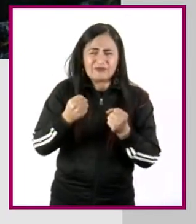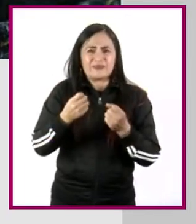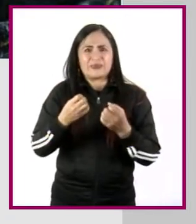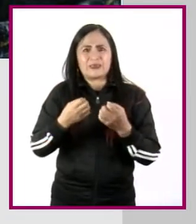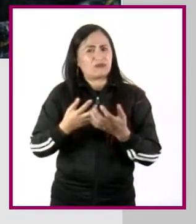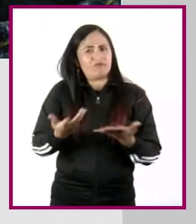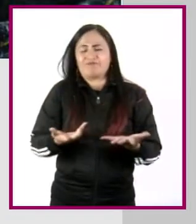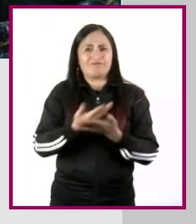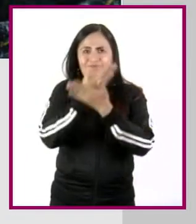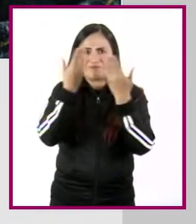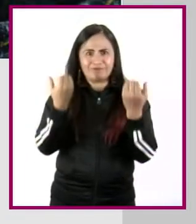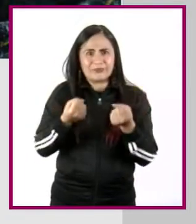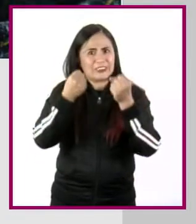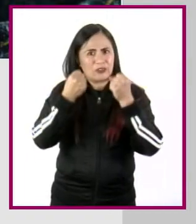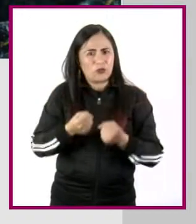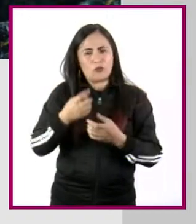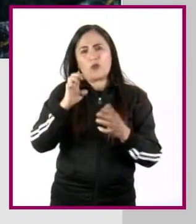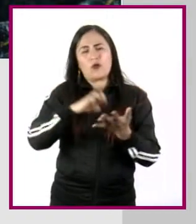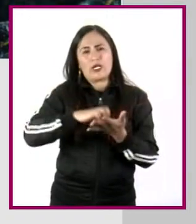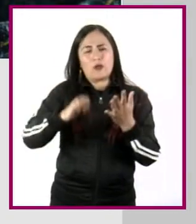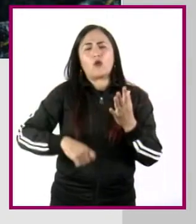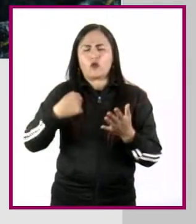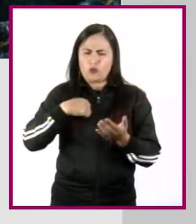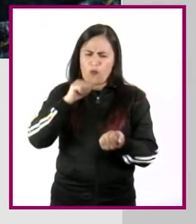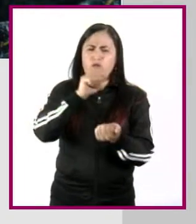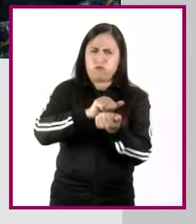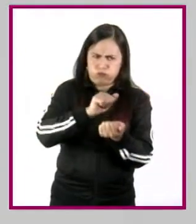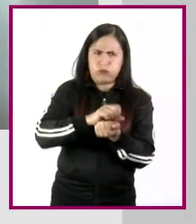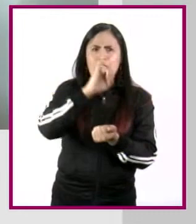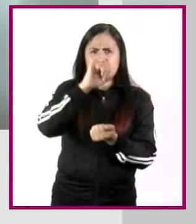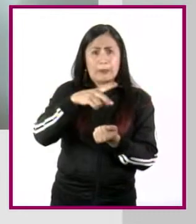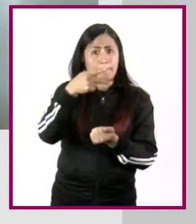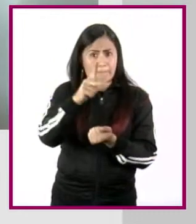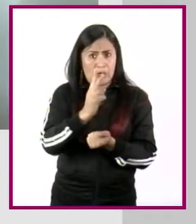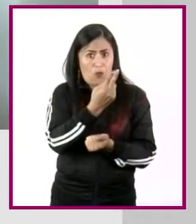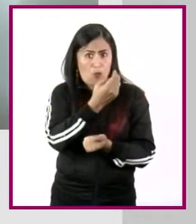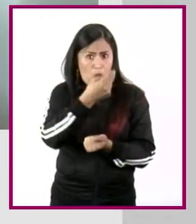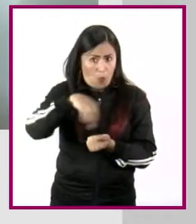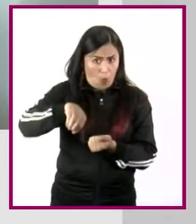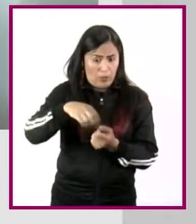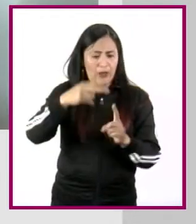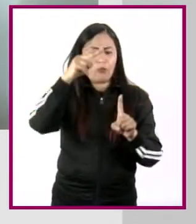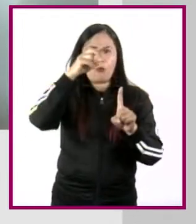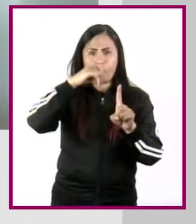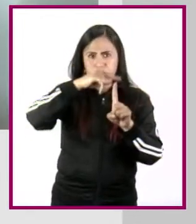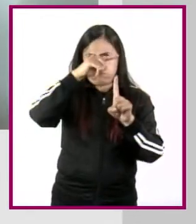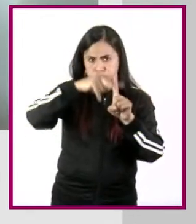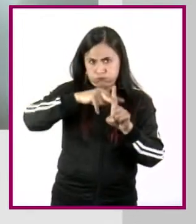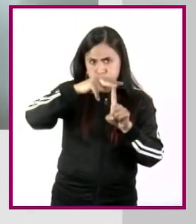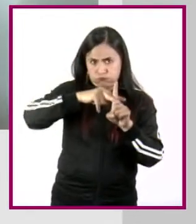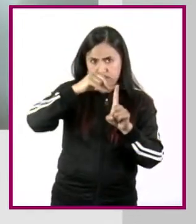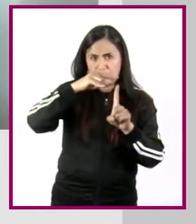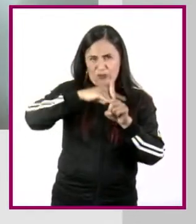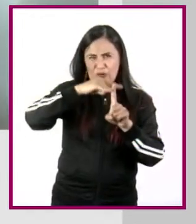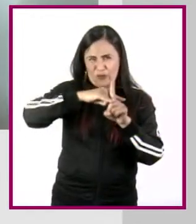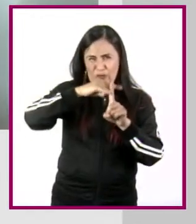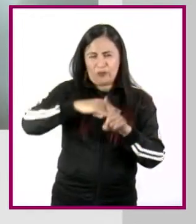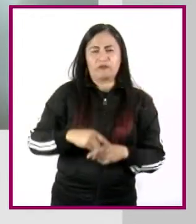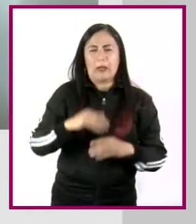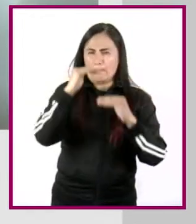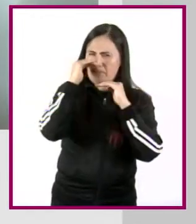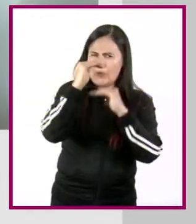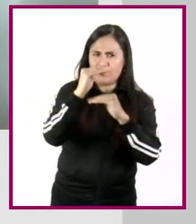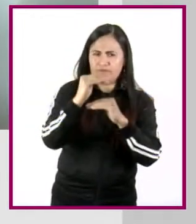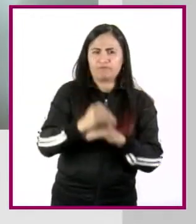esto va como poder decir, sin condón no tengo relaciones, y entonces poner límites o eso, como establecer decisiones